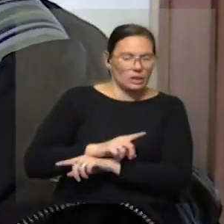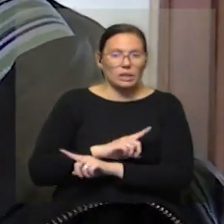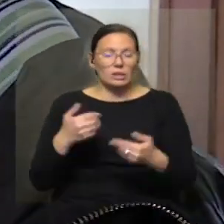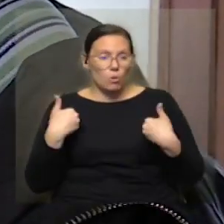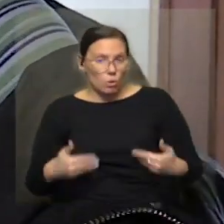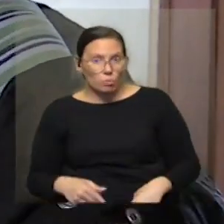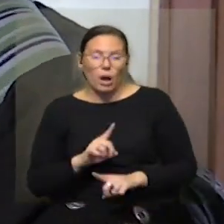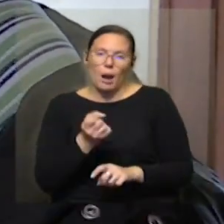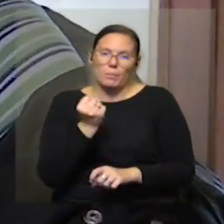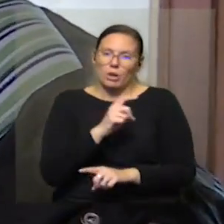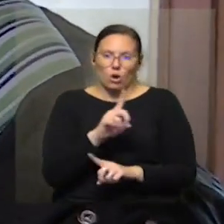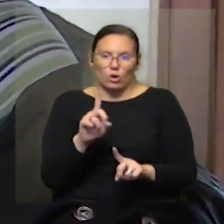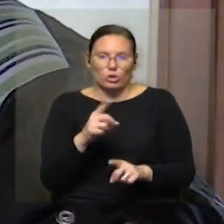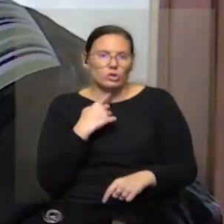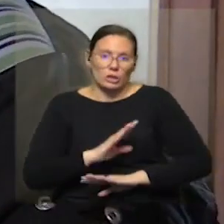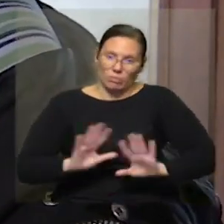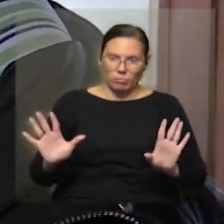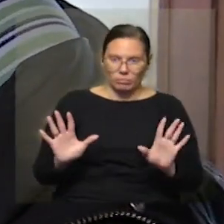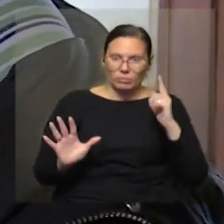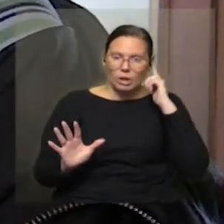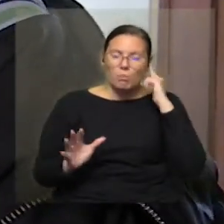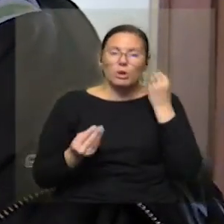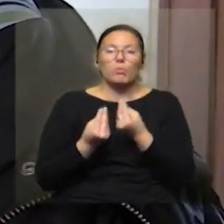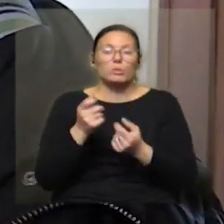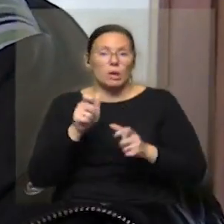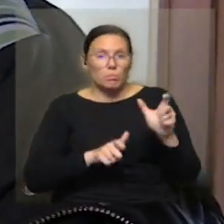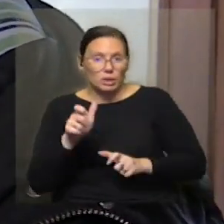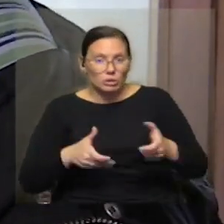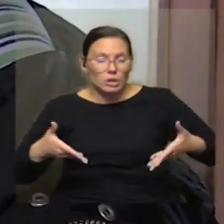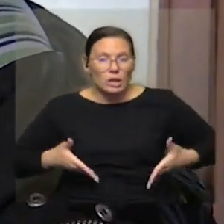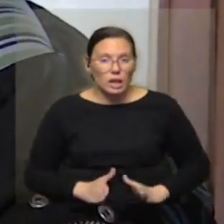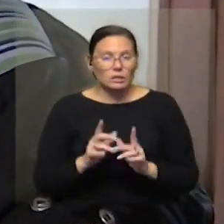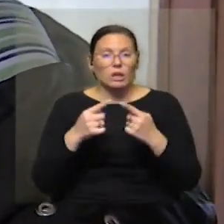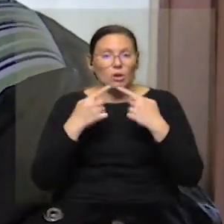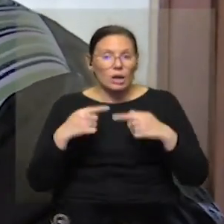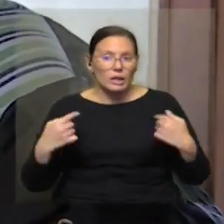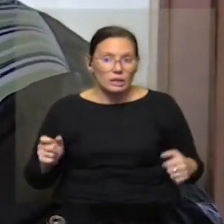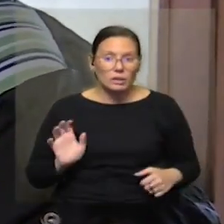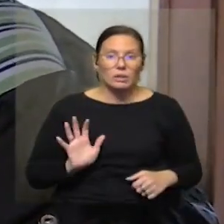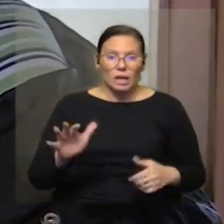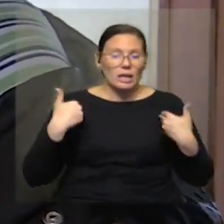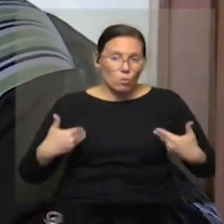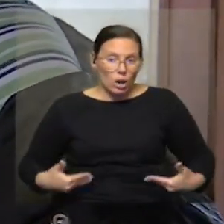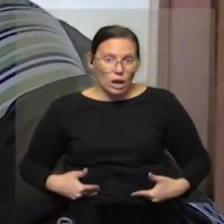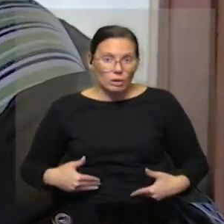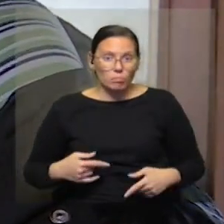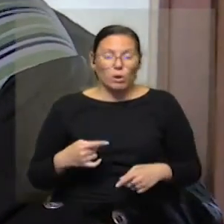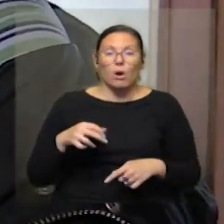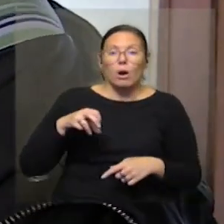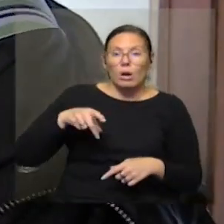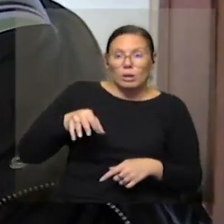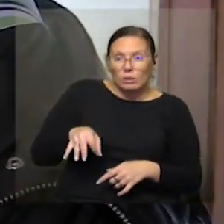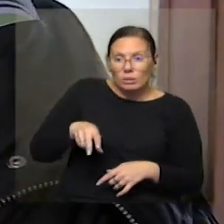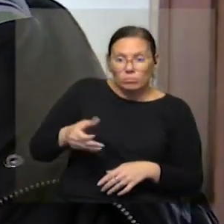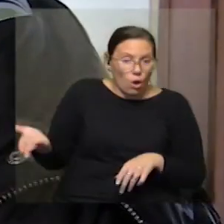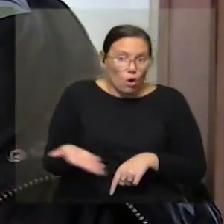es preferible que no sea funcional, porque muchas personas, por ejemplo, que nacen con variaciones en sus características sexuales son mutiladas, por